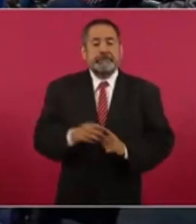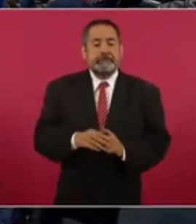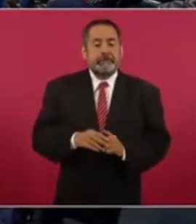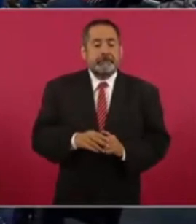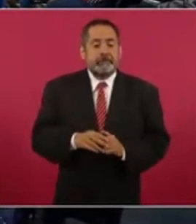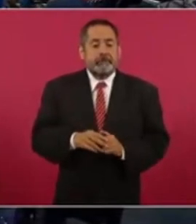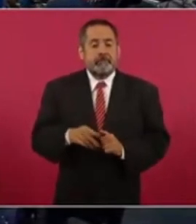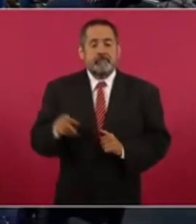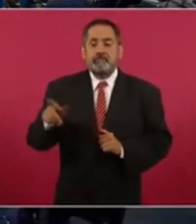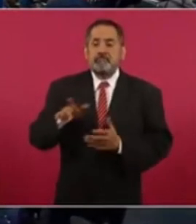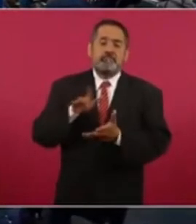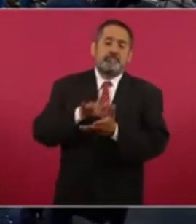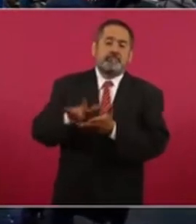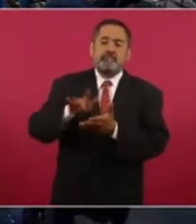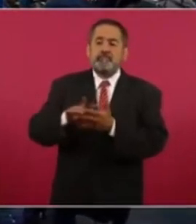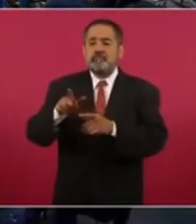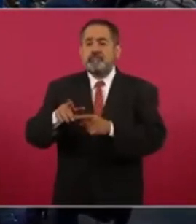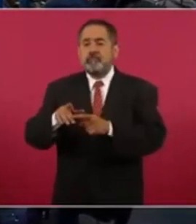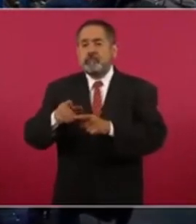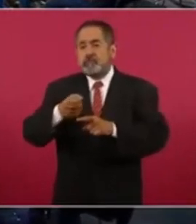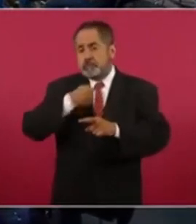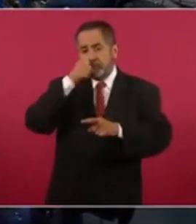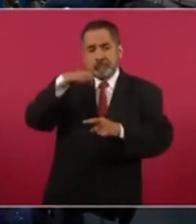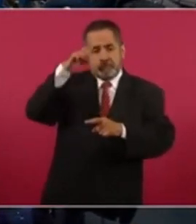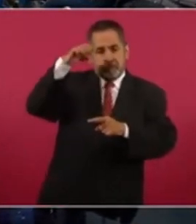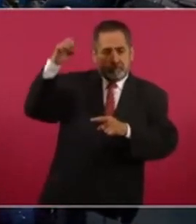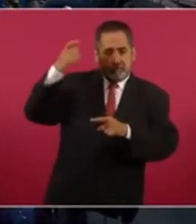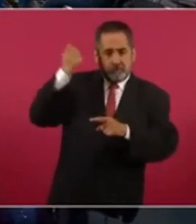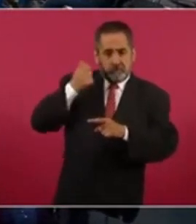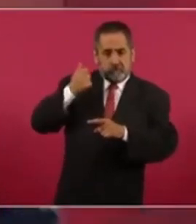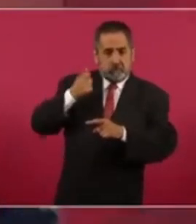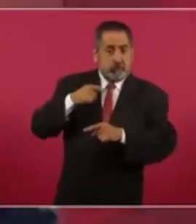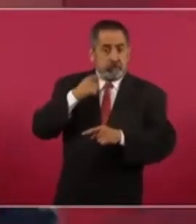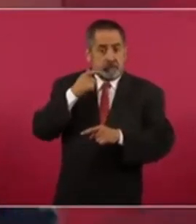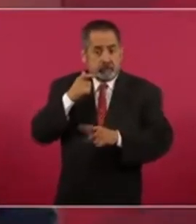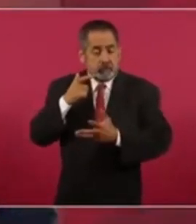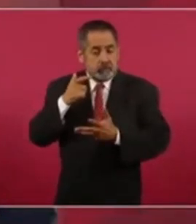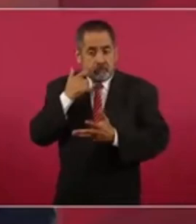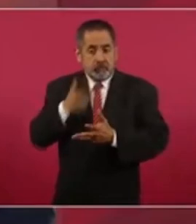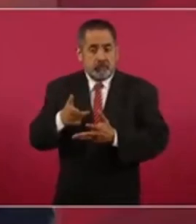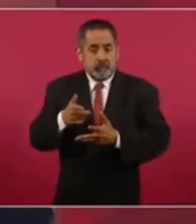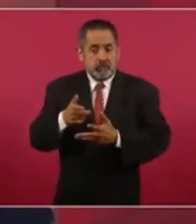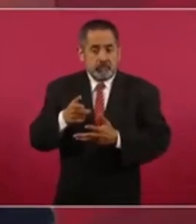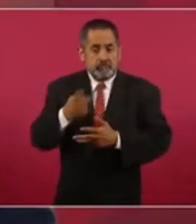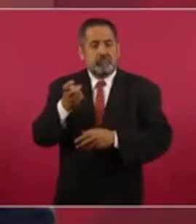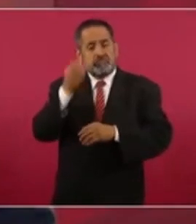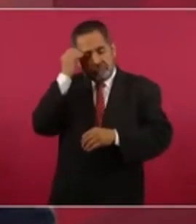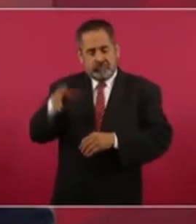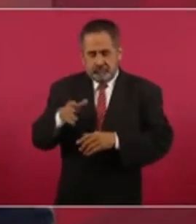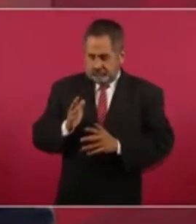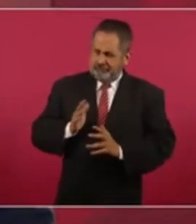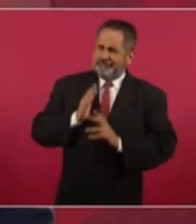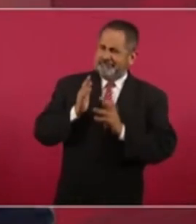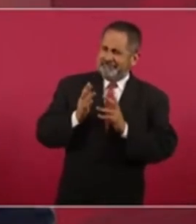el apoyo a los adultos mayores, la pensión, los vuelve flojos